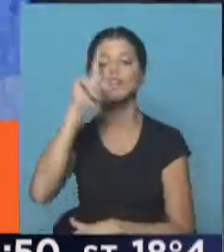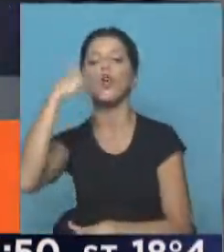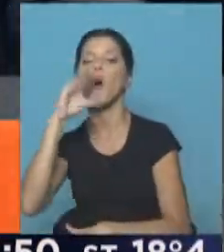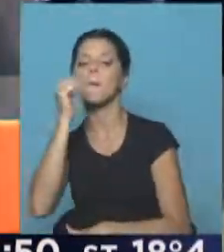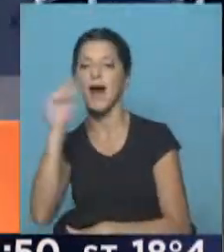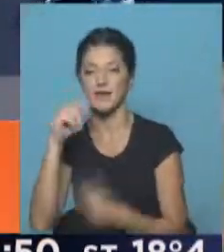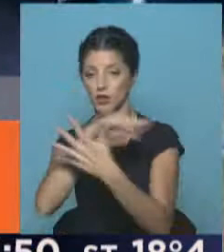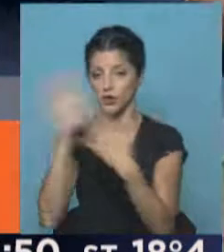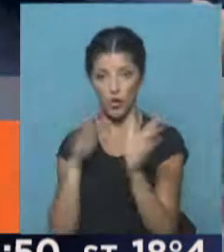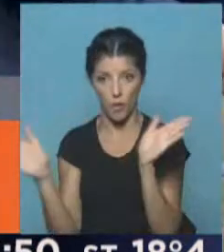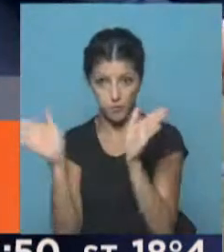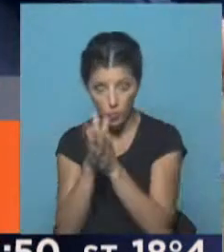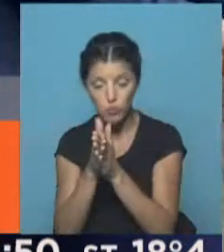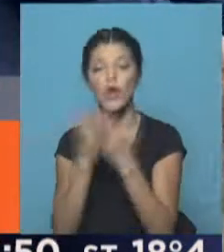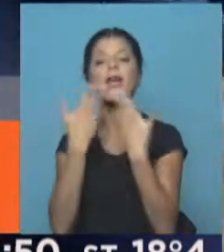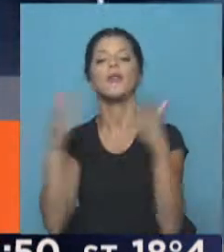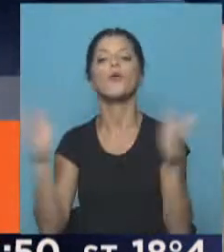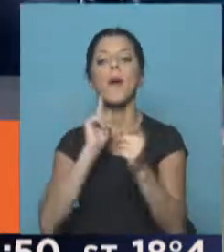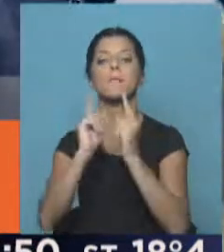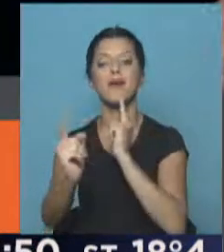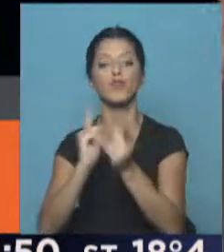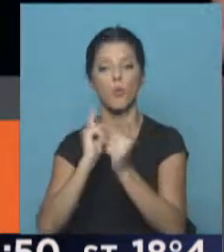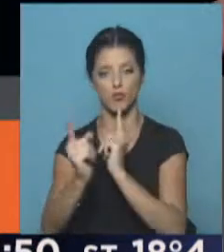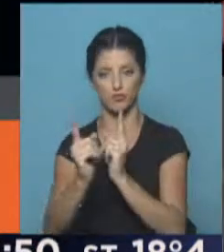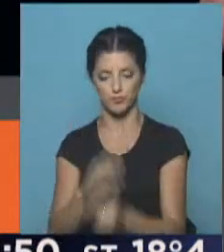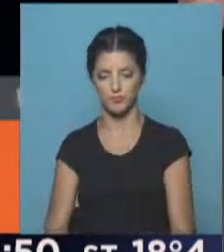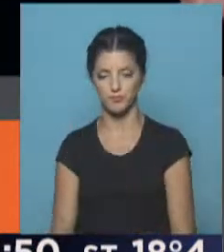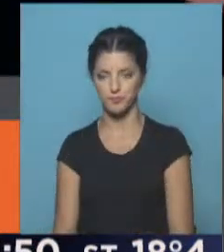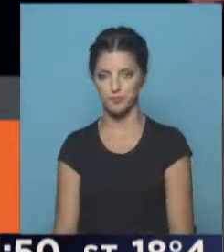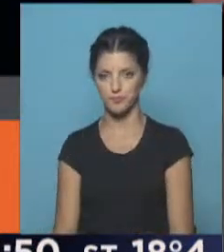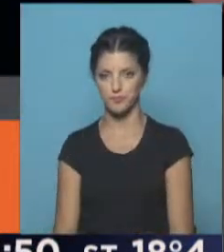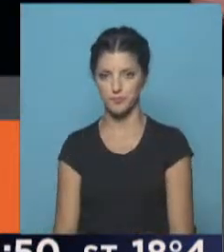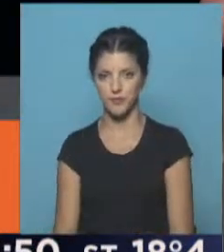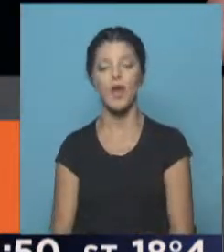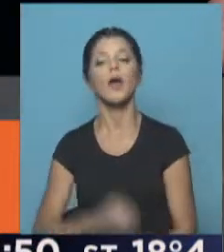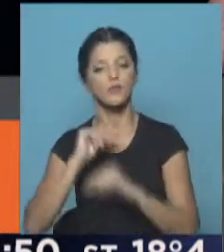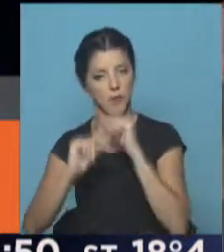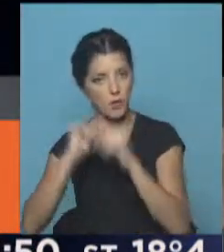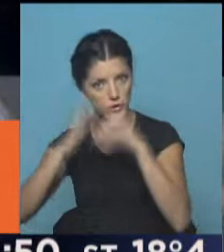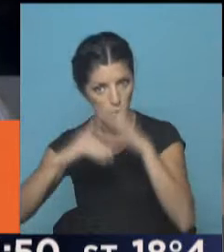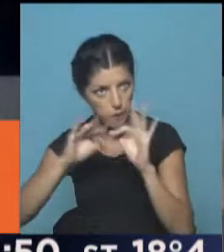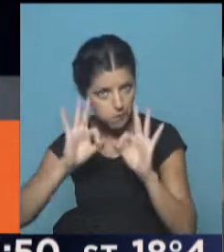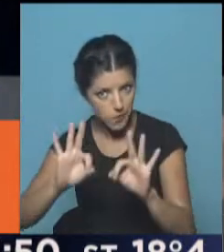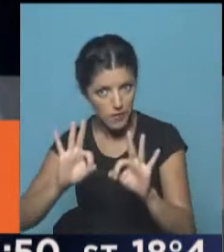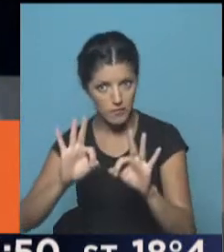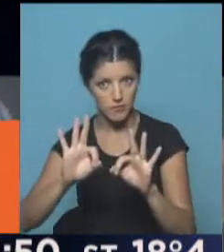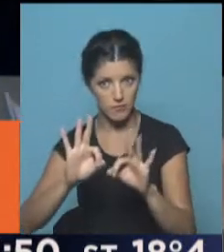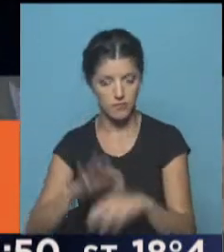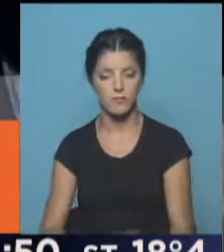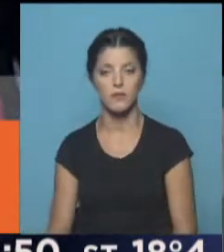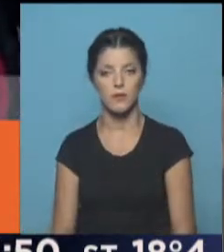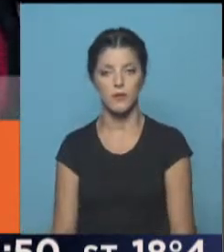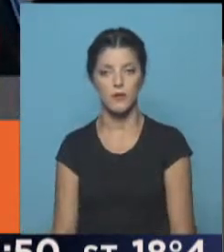Fe. Hay muchas obras que están previstas y en la medida que las obras se vayan concretando creo que nos habilita para